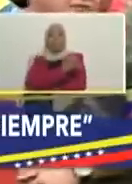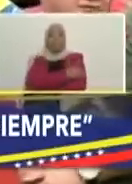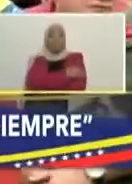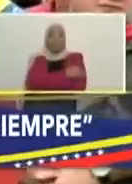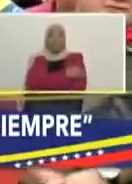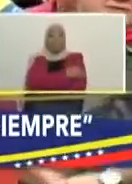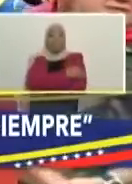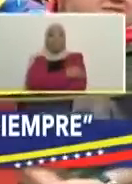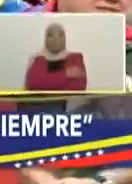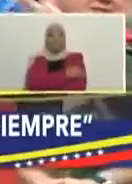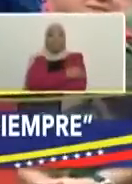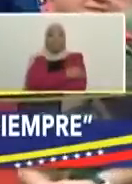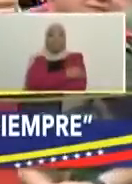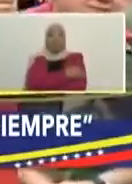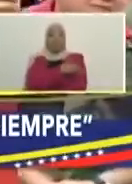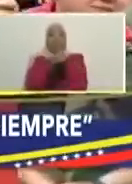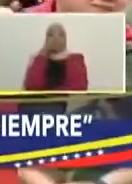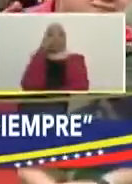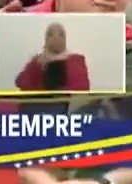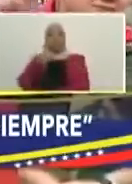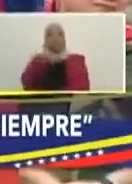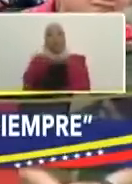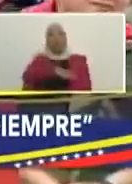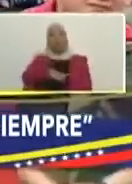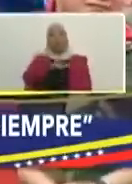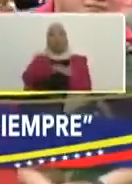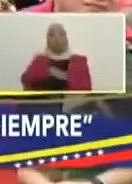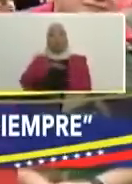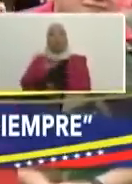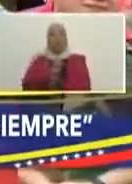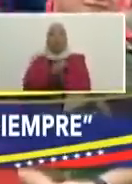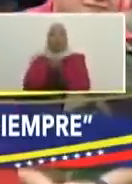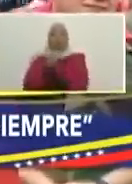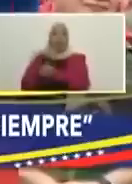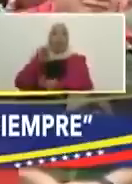se impuso por encima de todo el amor a la